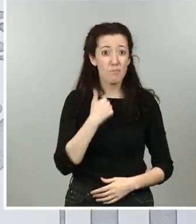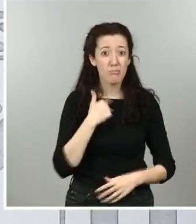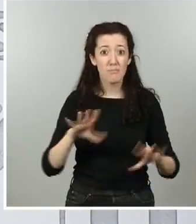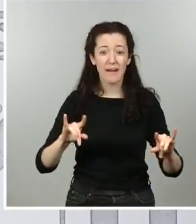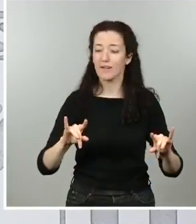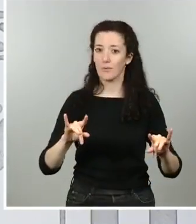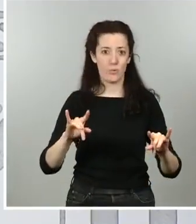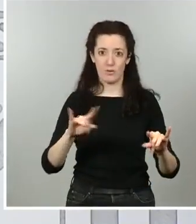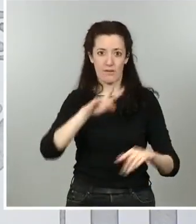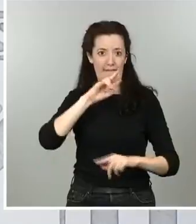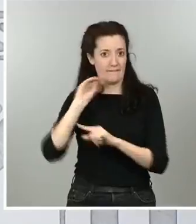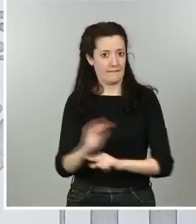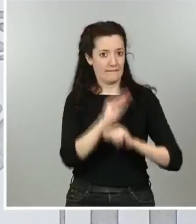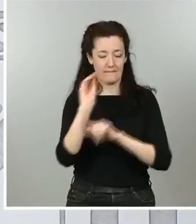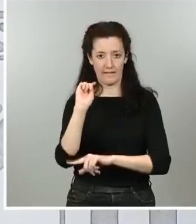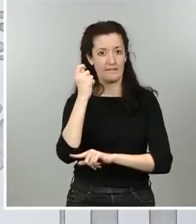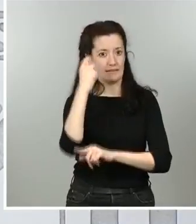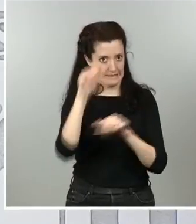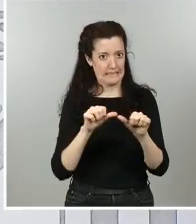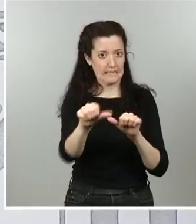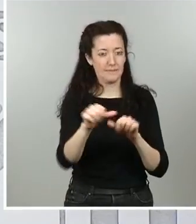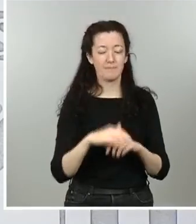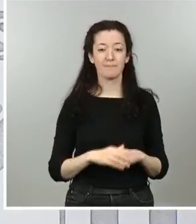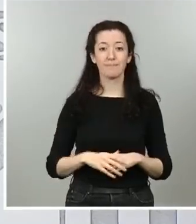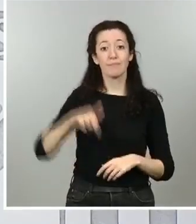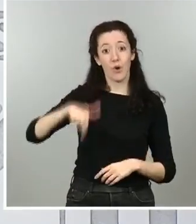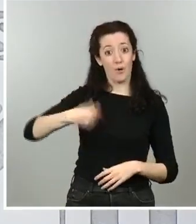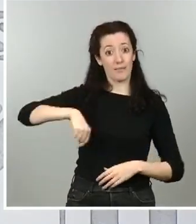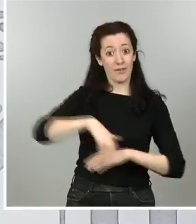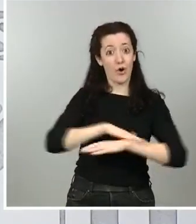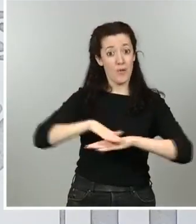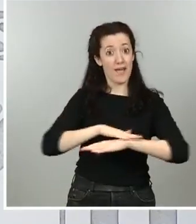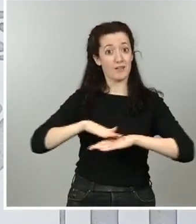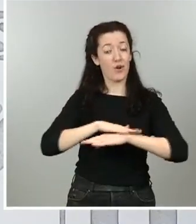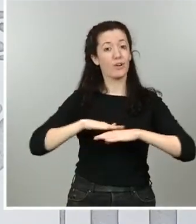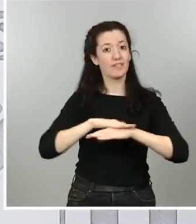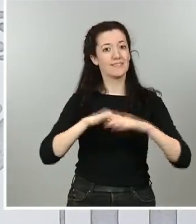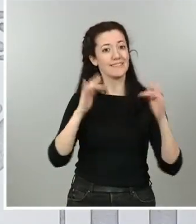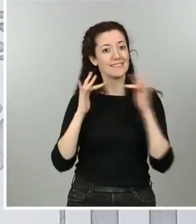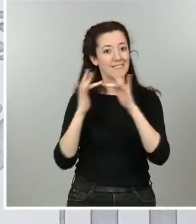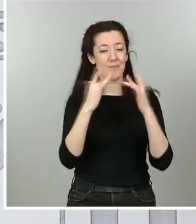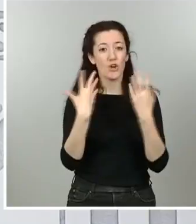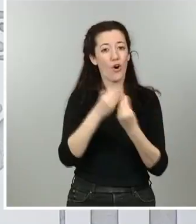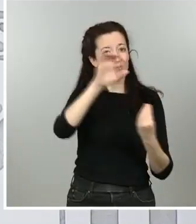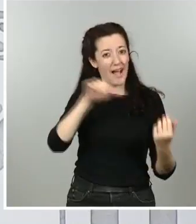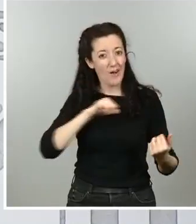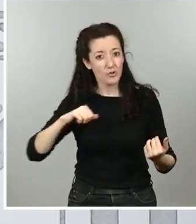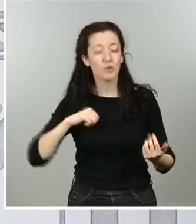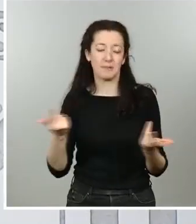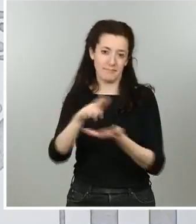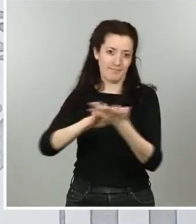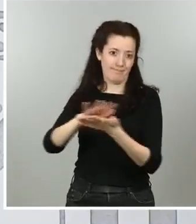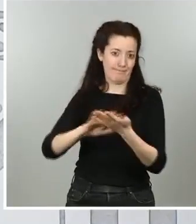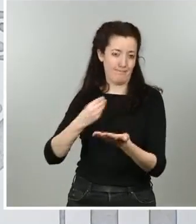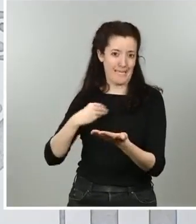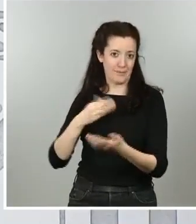mensajes que el presidente del Gobierno ha compartido esta mañana con los dirigentes de las comunidades autónomas. Saben que en el día de hoy